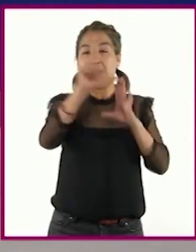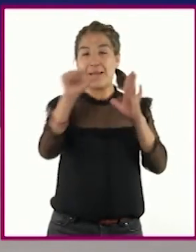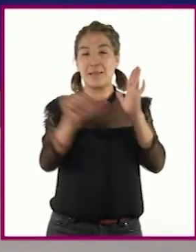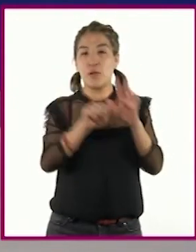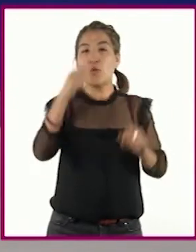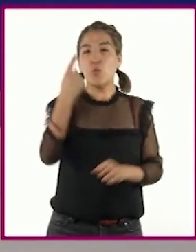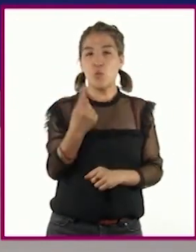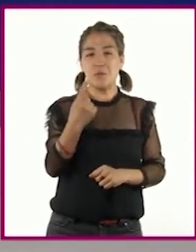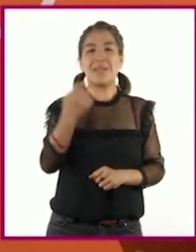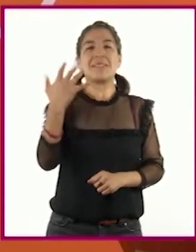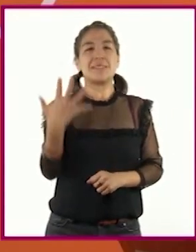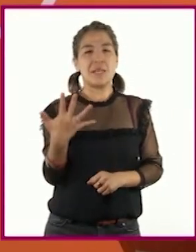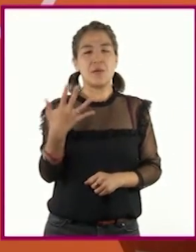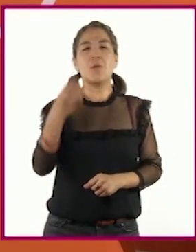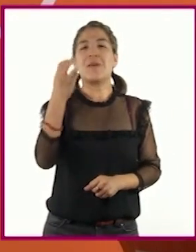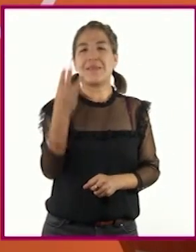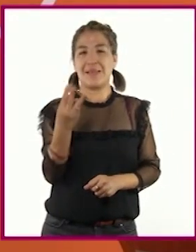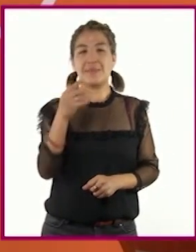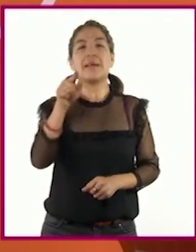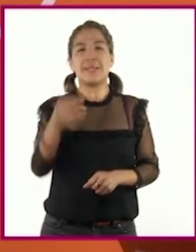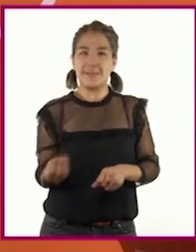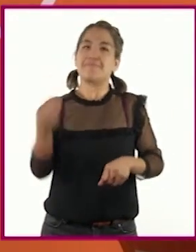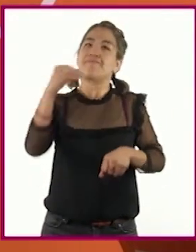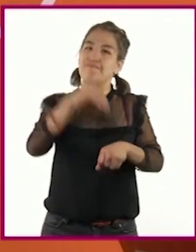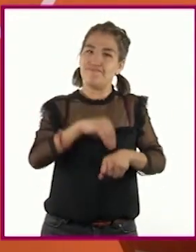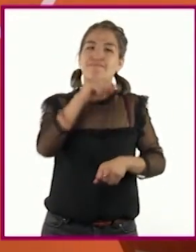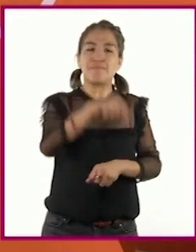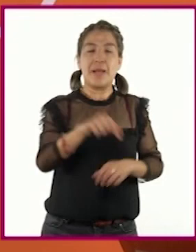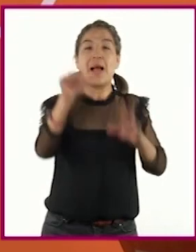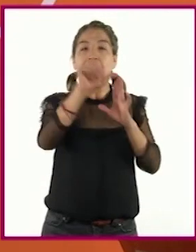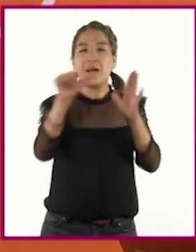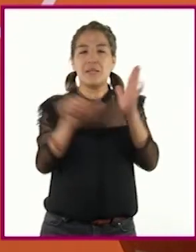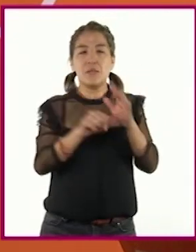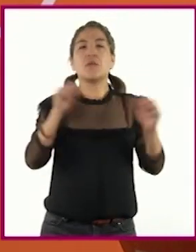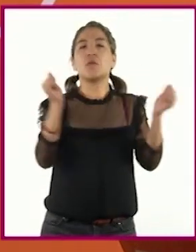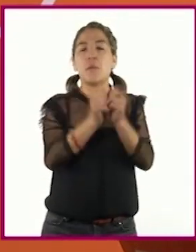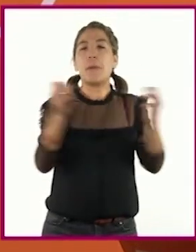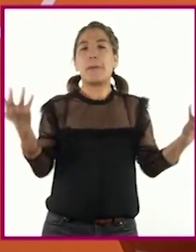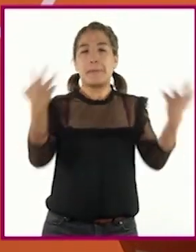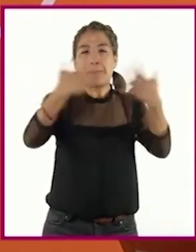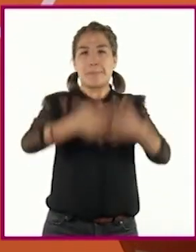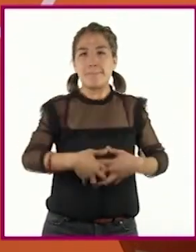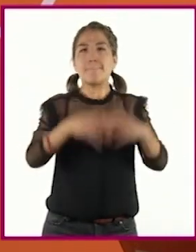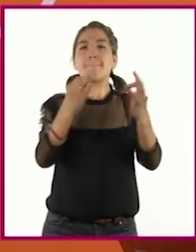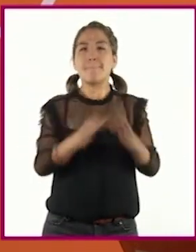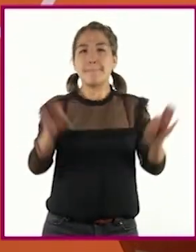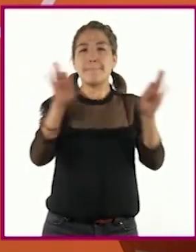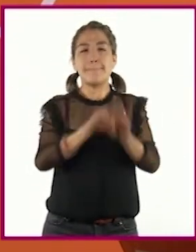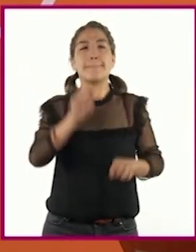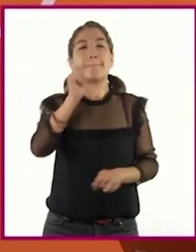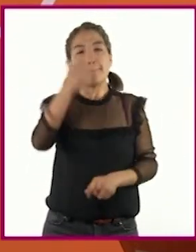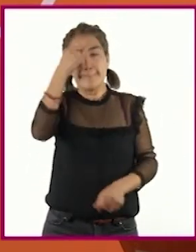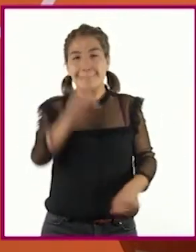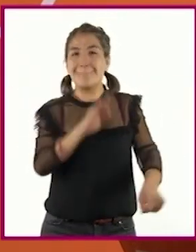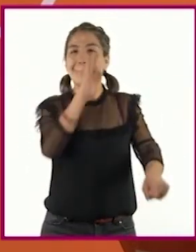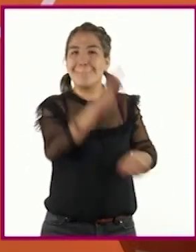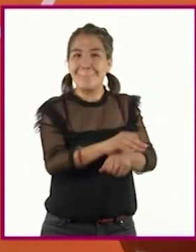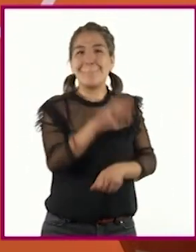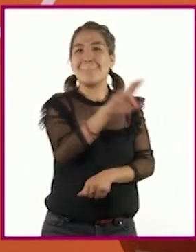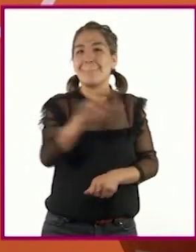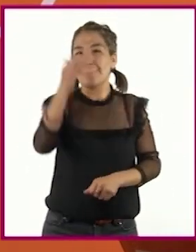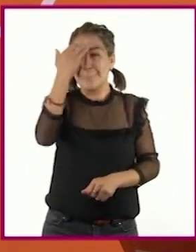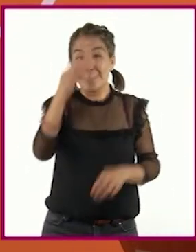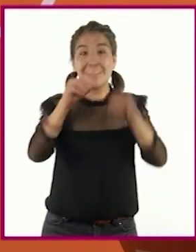1, 5 y 3, ya que son artículos cuya función principal es defender, reconocer